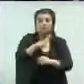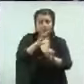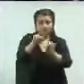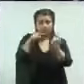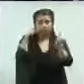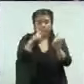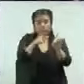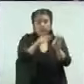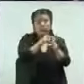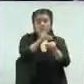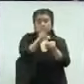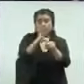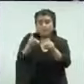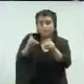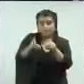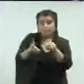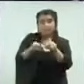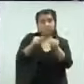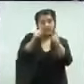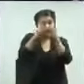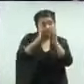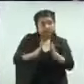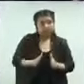las capacidades, el personal, la edad